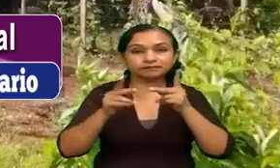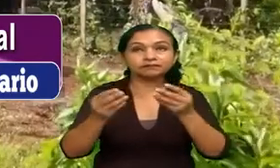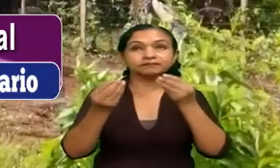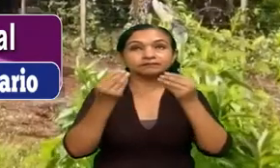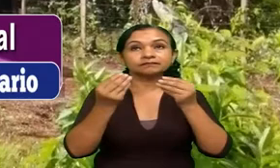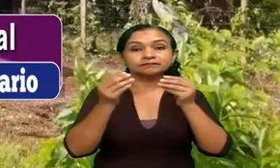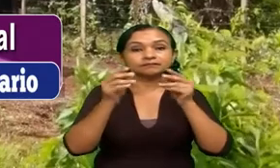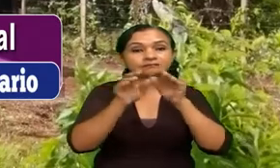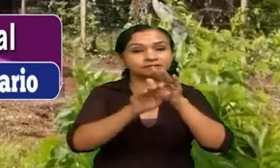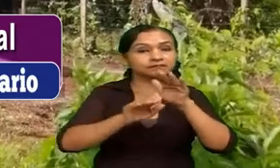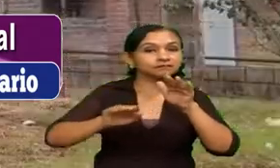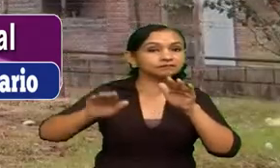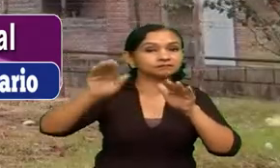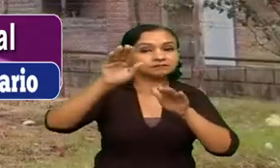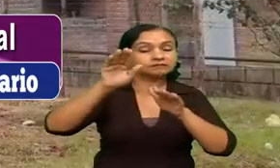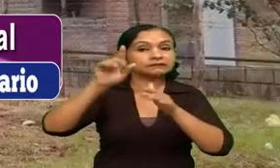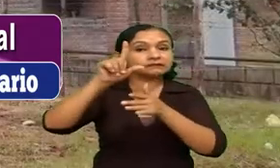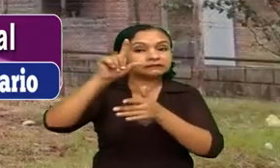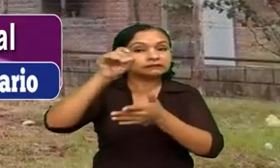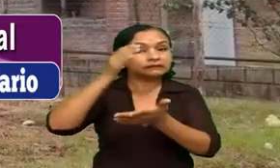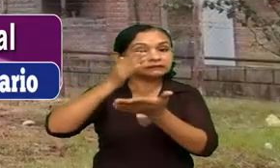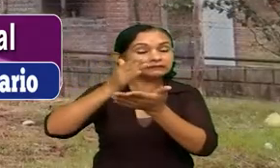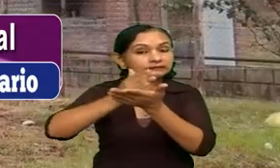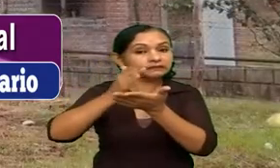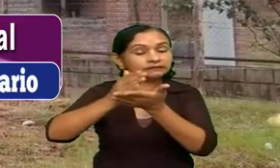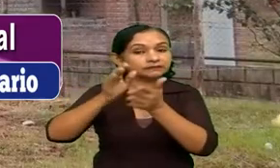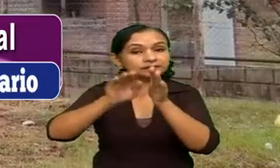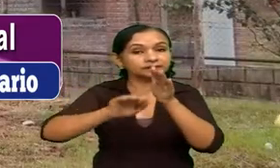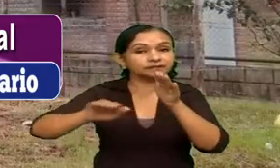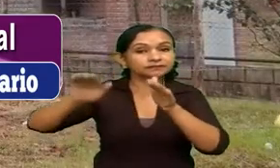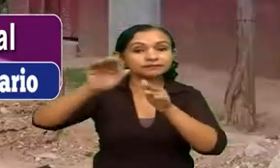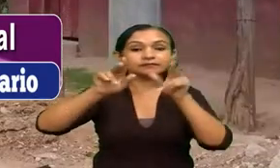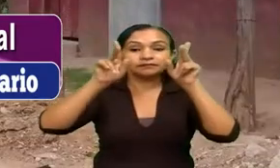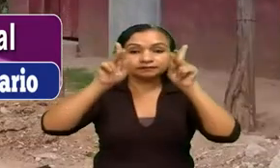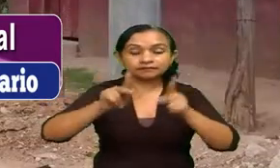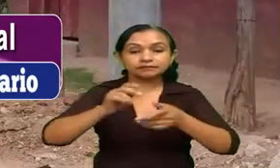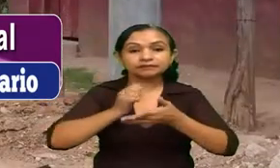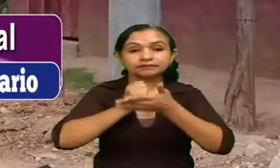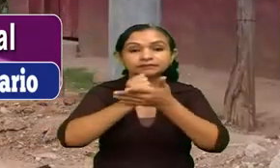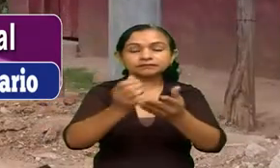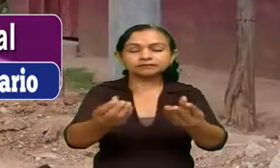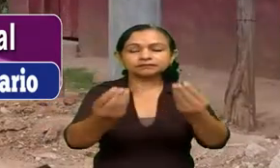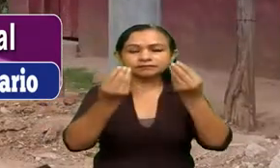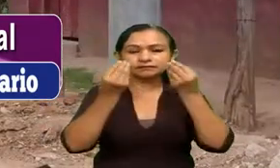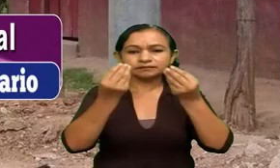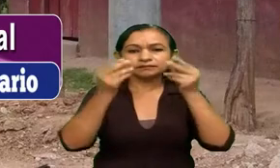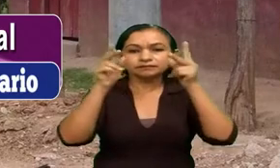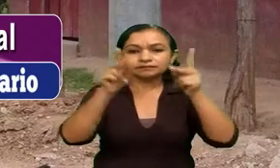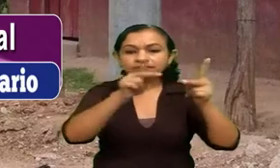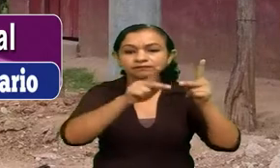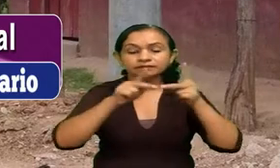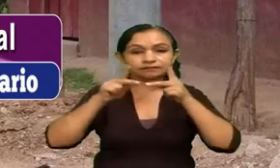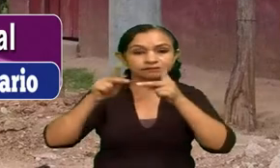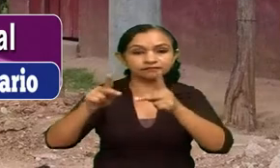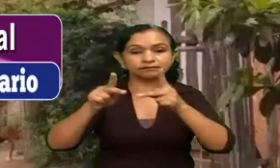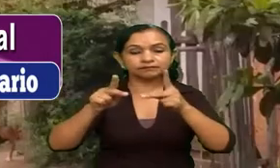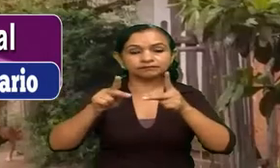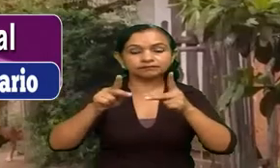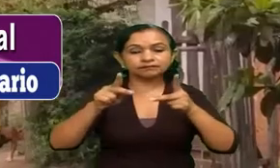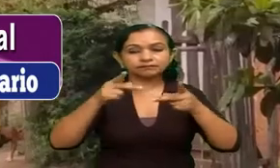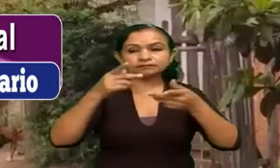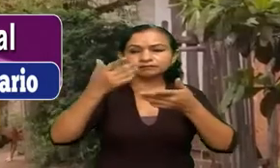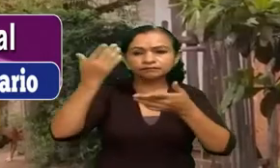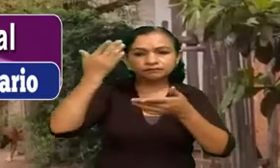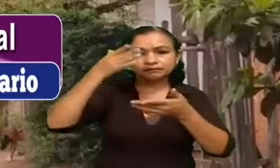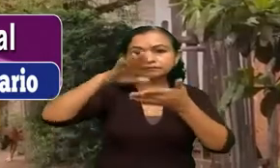10 veces más que lo que había. Capacitación y eso humana. Ha permitido que una gran cantidad de hermanos estén capacitados,